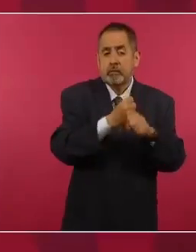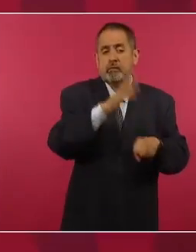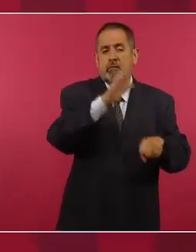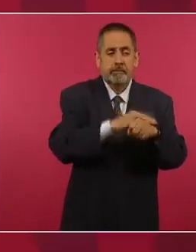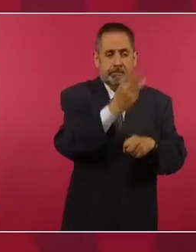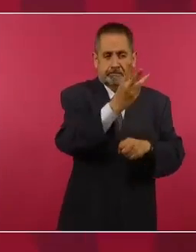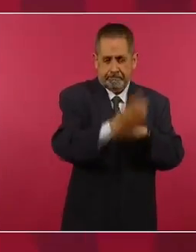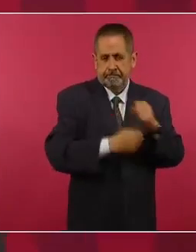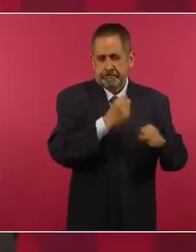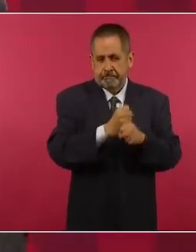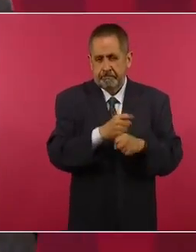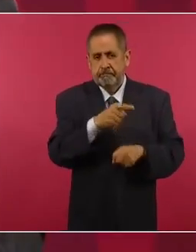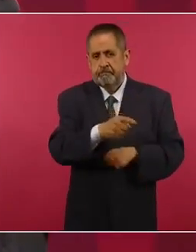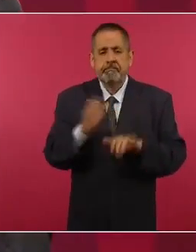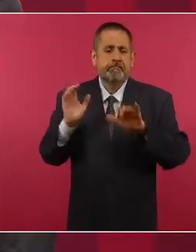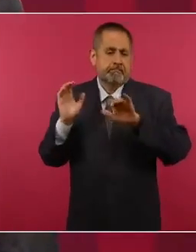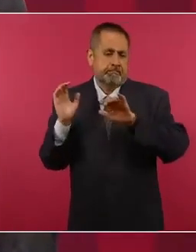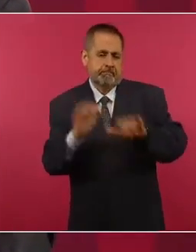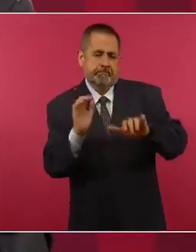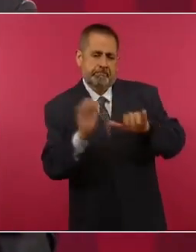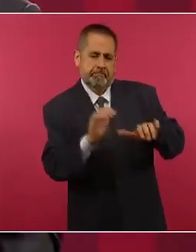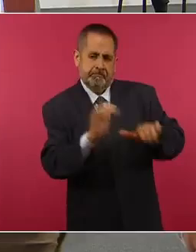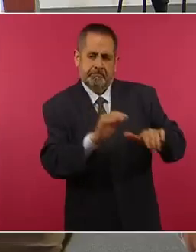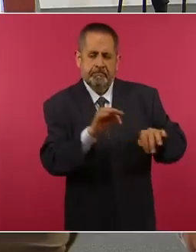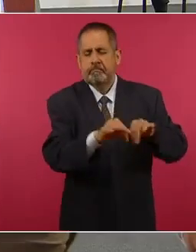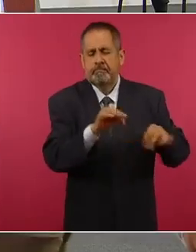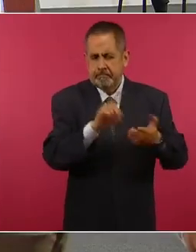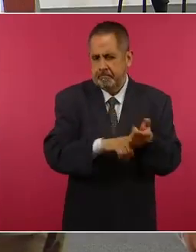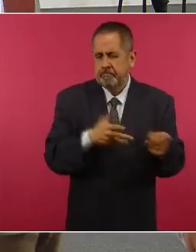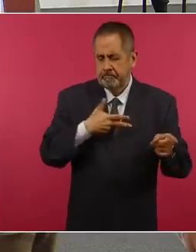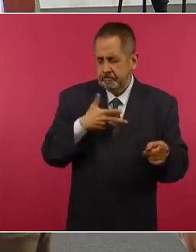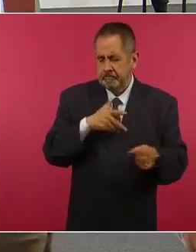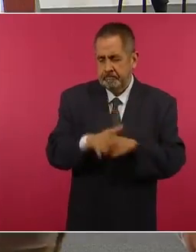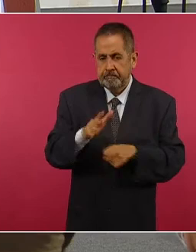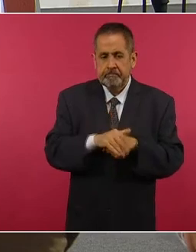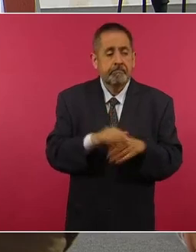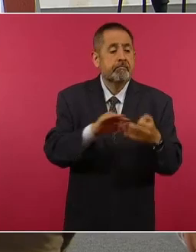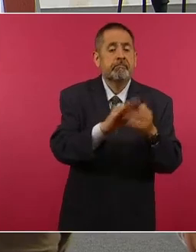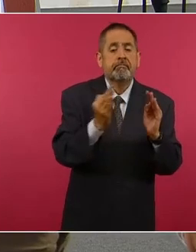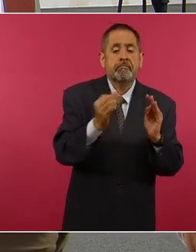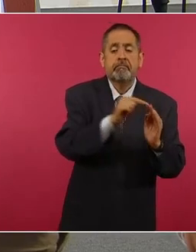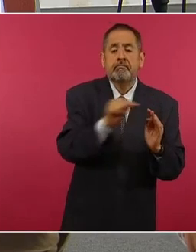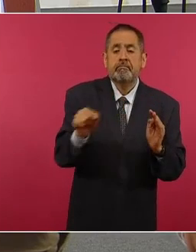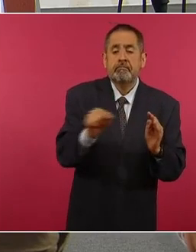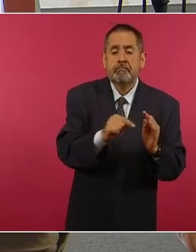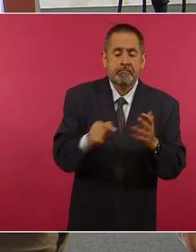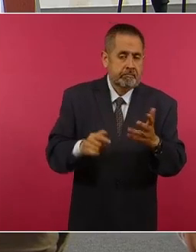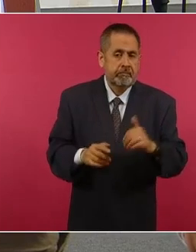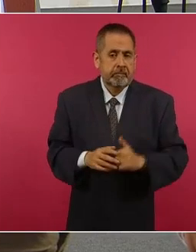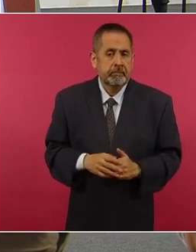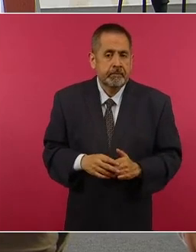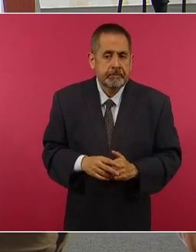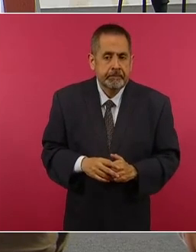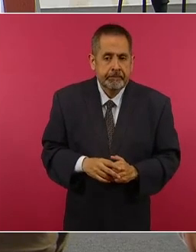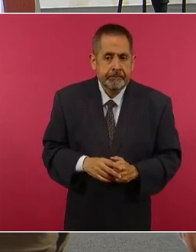ahí hay manera de empleo, acomodar, sí. Y es cerca, porque cuando